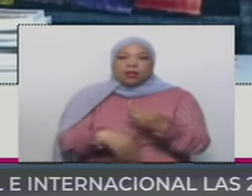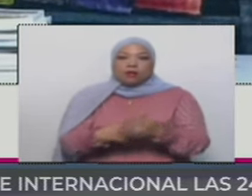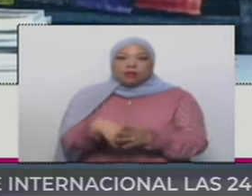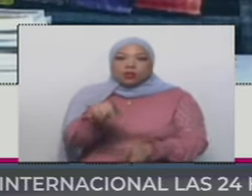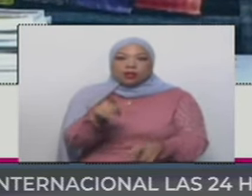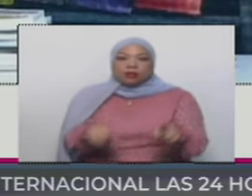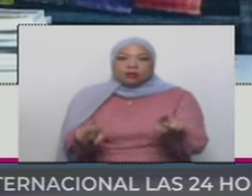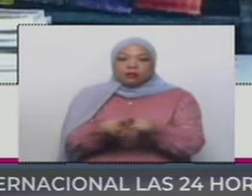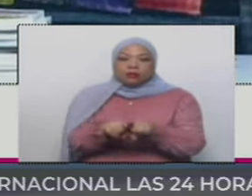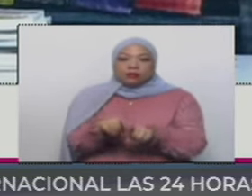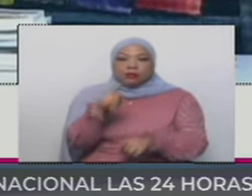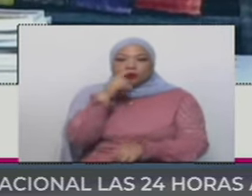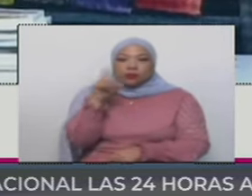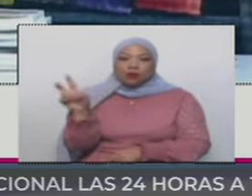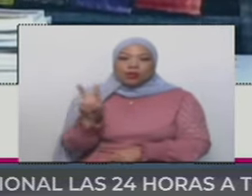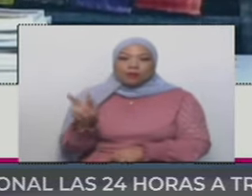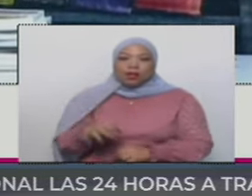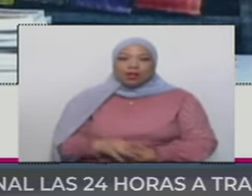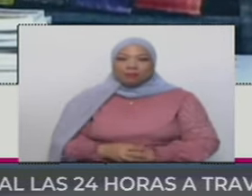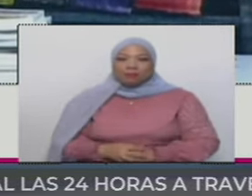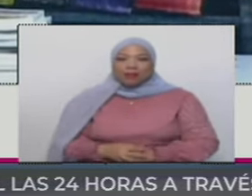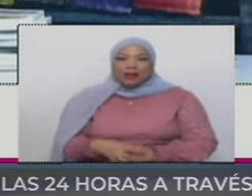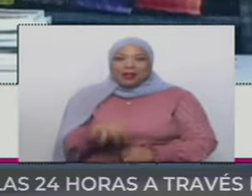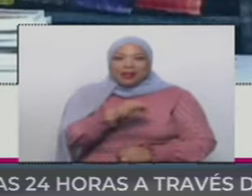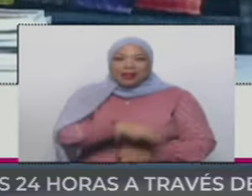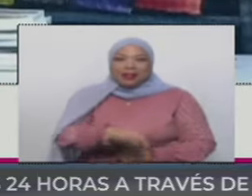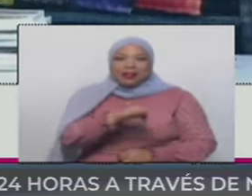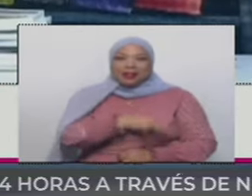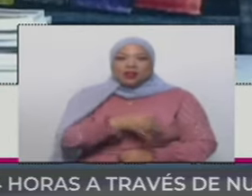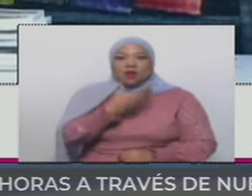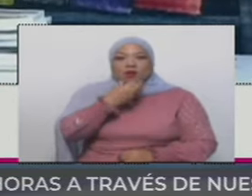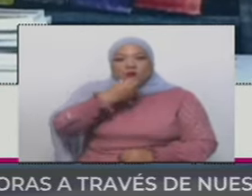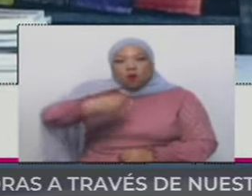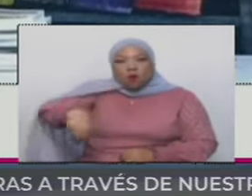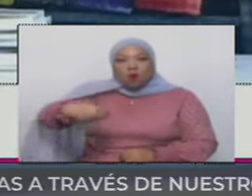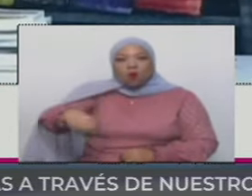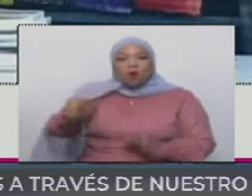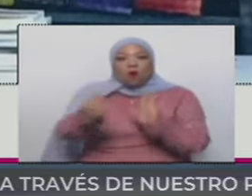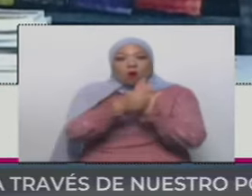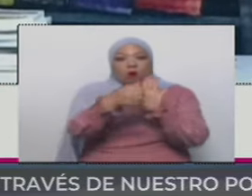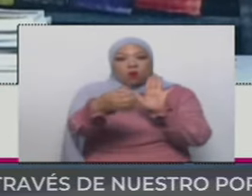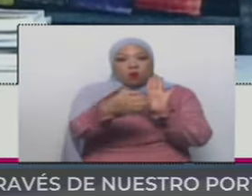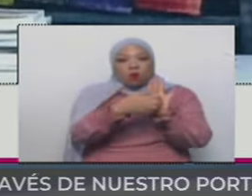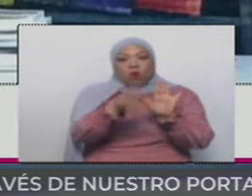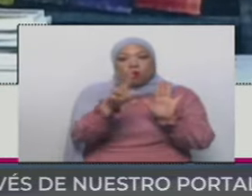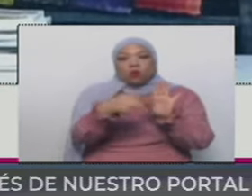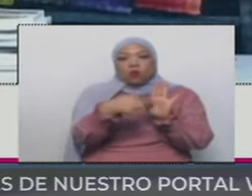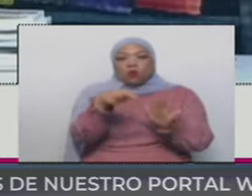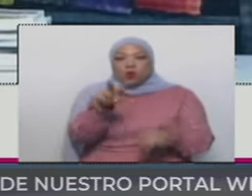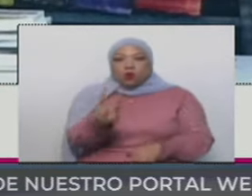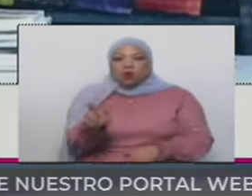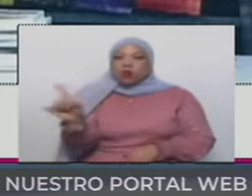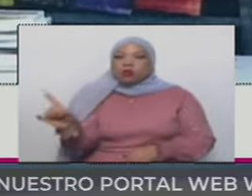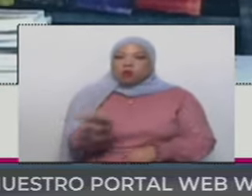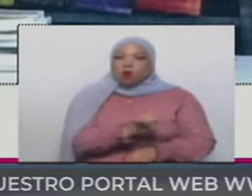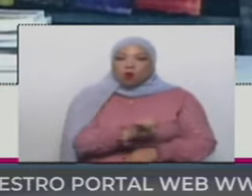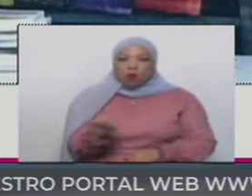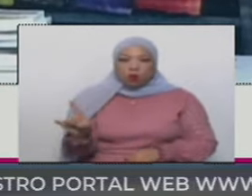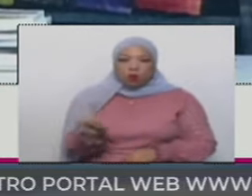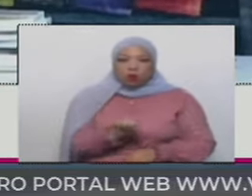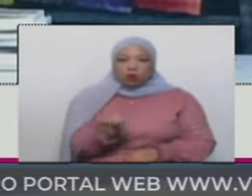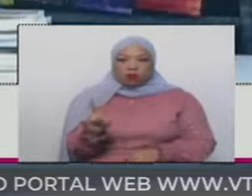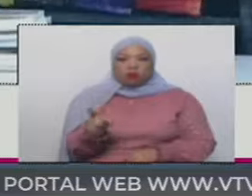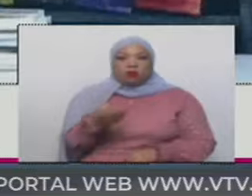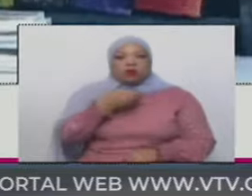solo si ellos la decretan. Y si ellos dicen que no hay Navidad, como hicieron en el golpe de Estado 2002, no hay Navidad. No, no, no, señor